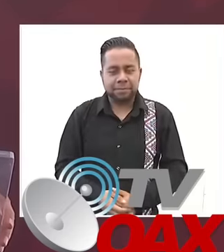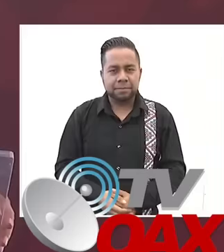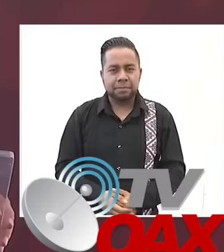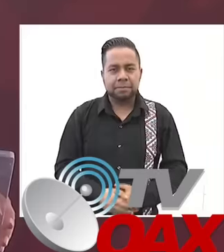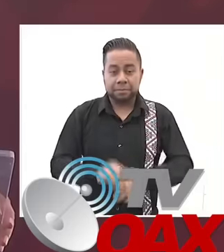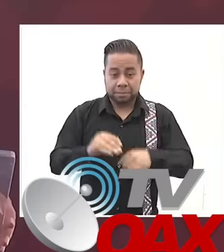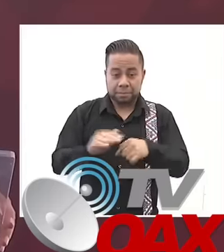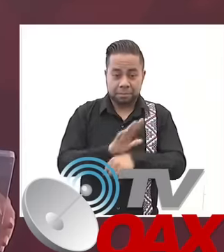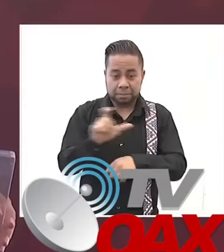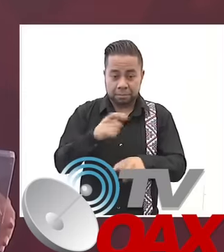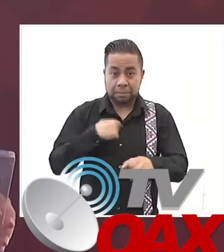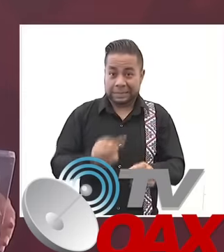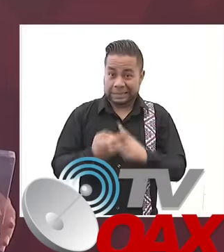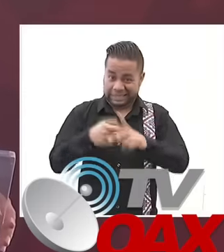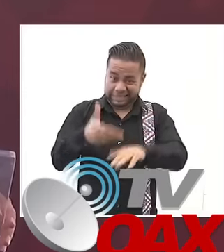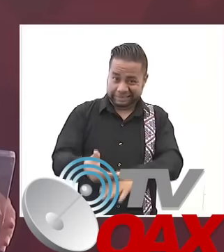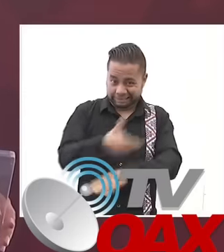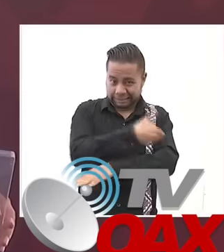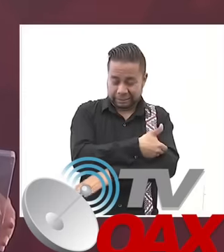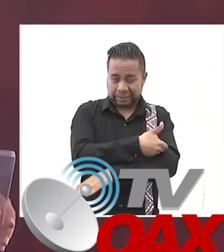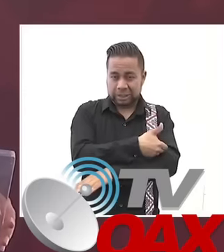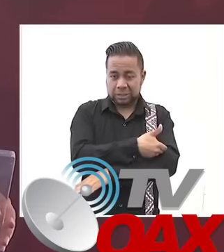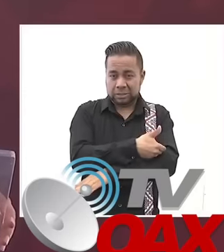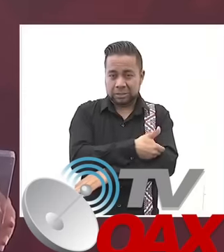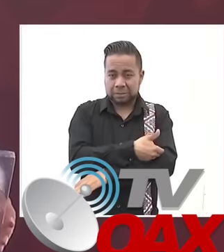Porque cuando nosotros llegamos,